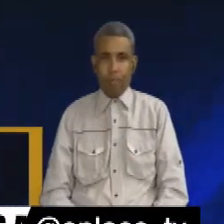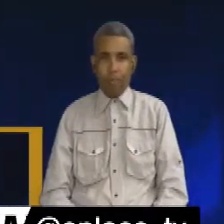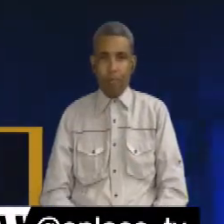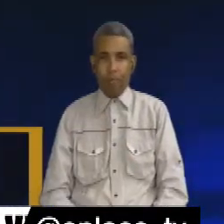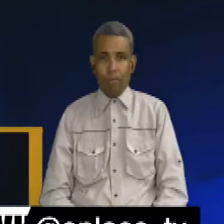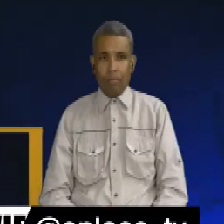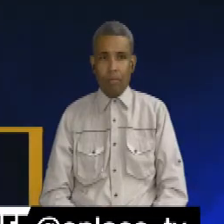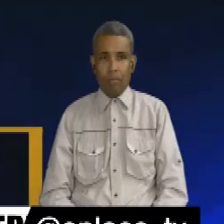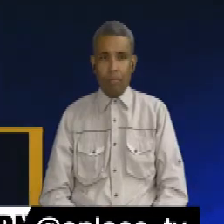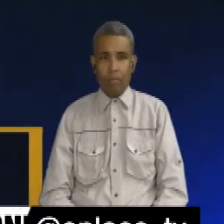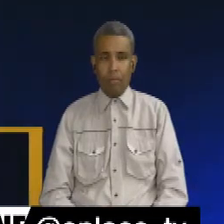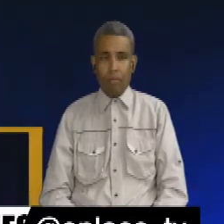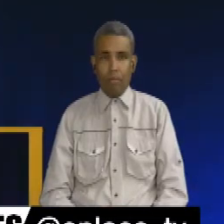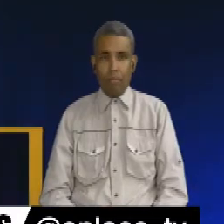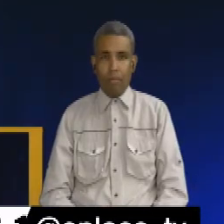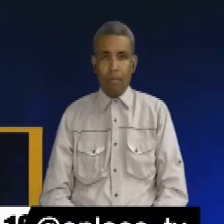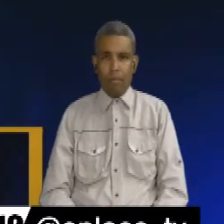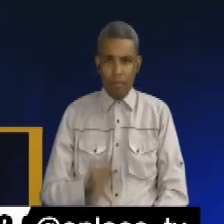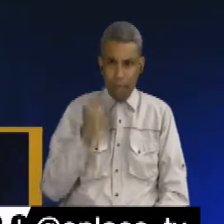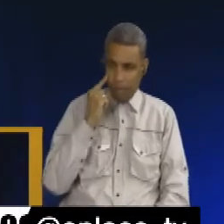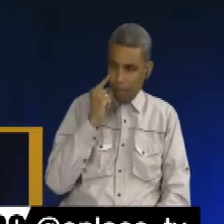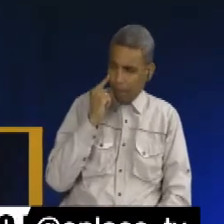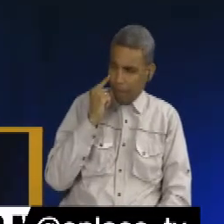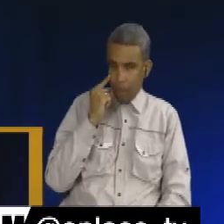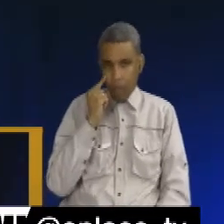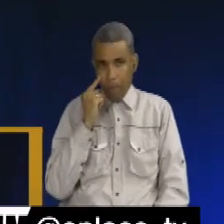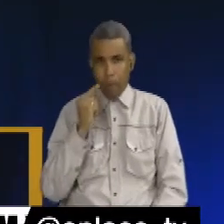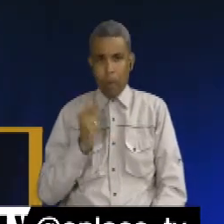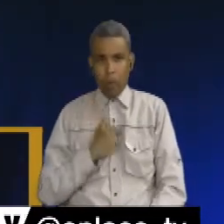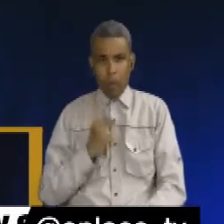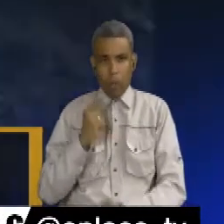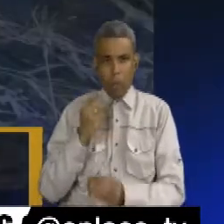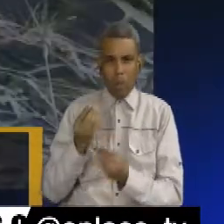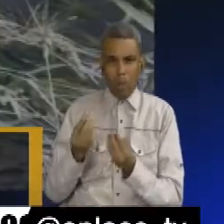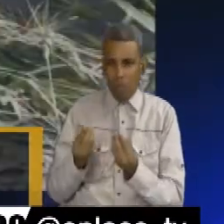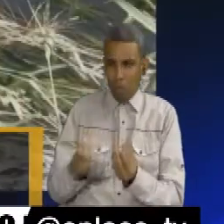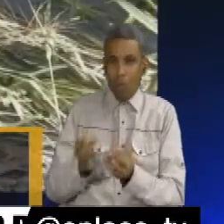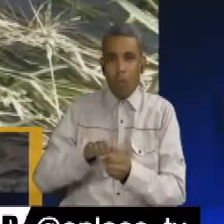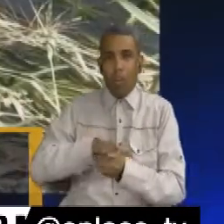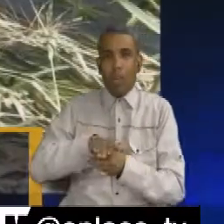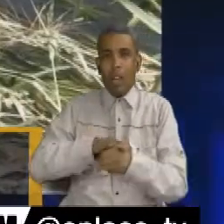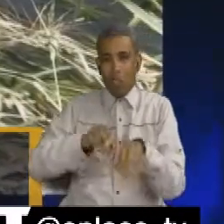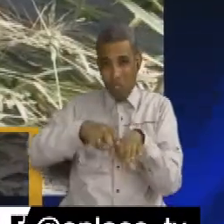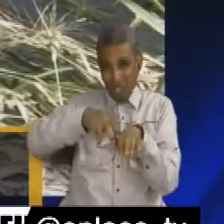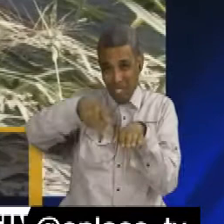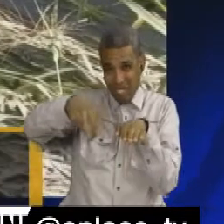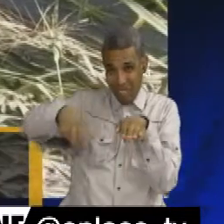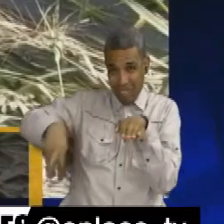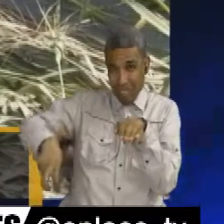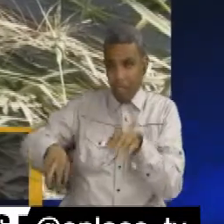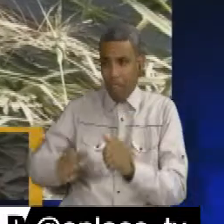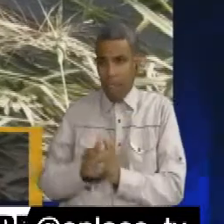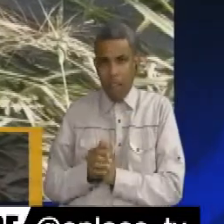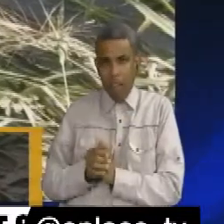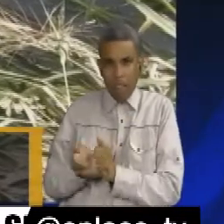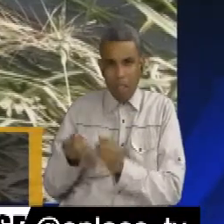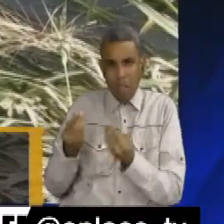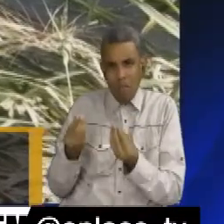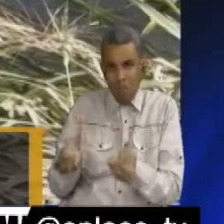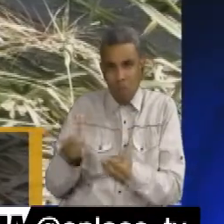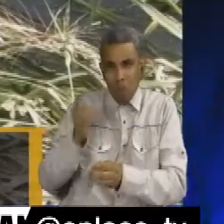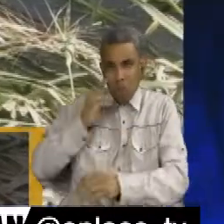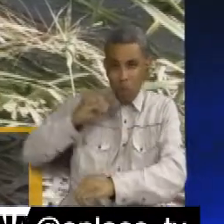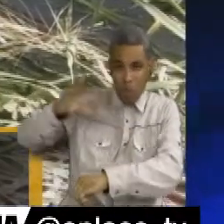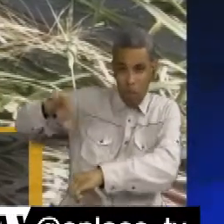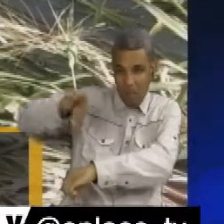En esta otra fotografía se evidencia el foco de zancudos que está en el barrio Santana, a la altura del ferrocarril. Los afectados